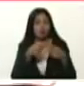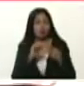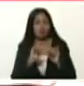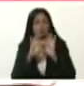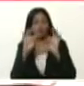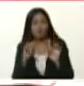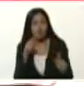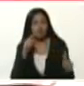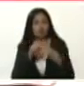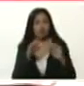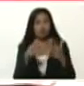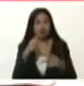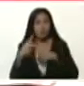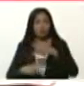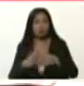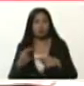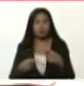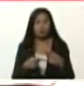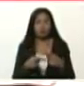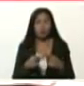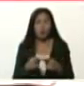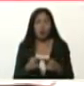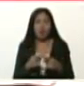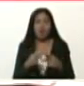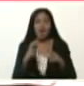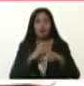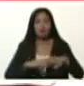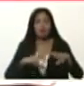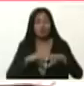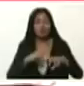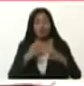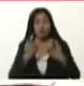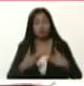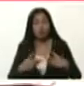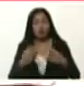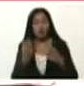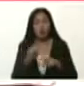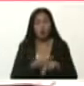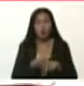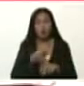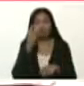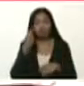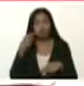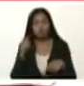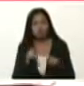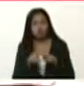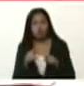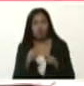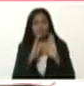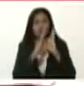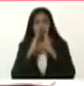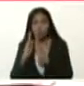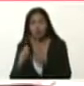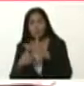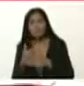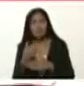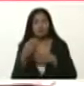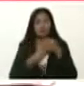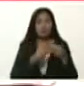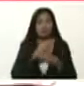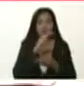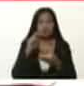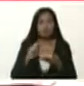prima destinada para el procesamiento en las agroindustrias administradas por las gobernaciones a fin de distribuir en la elaboración